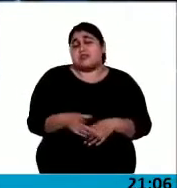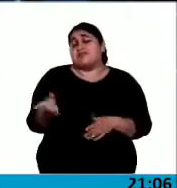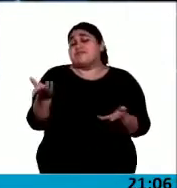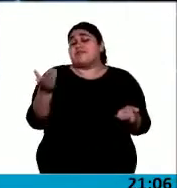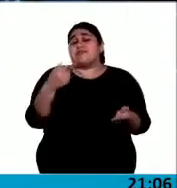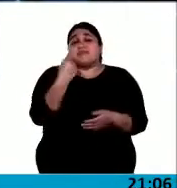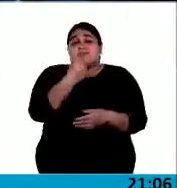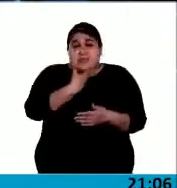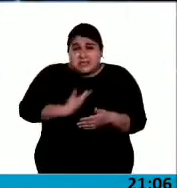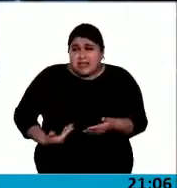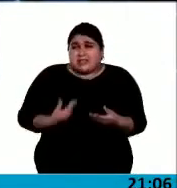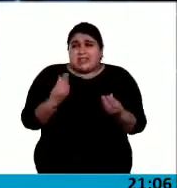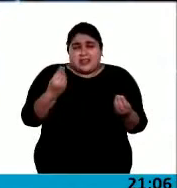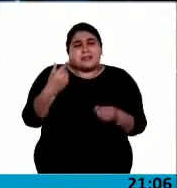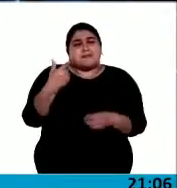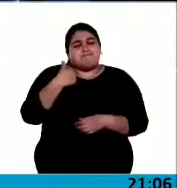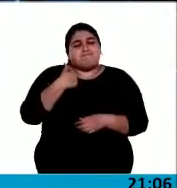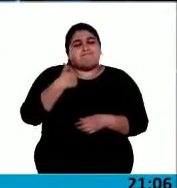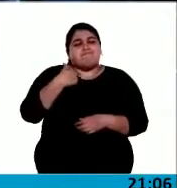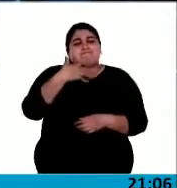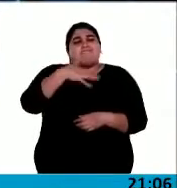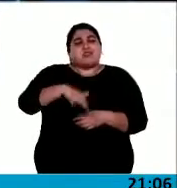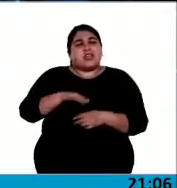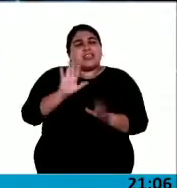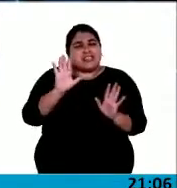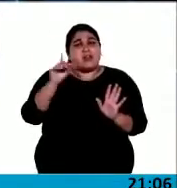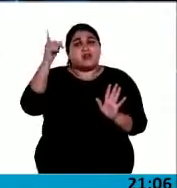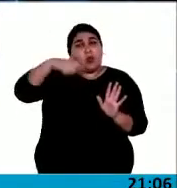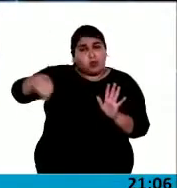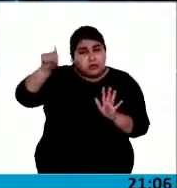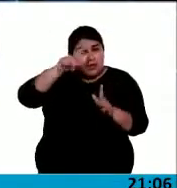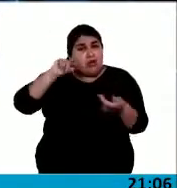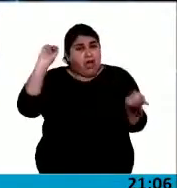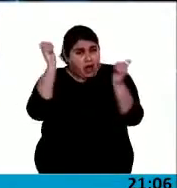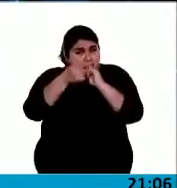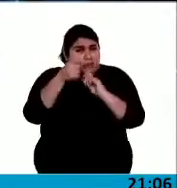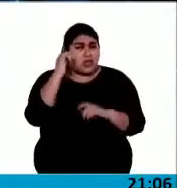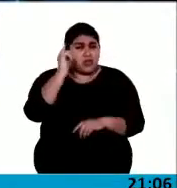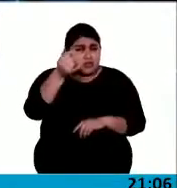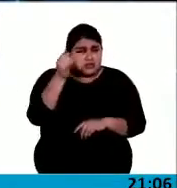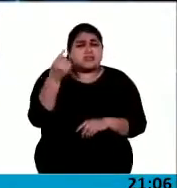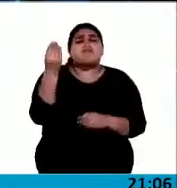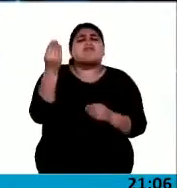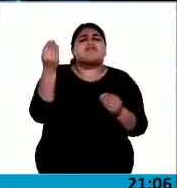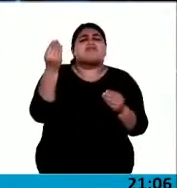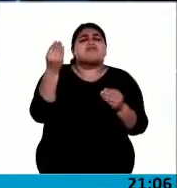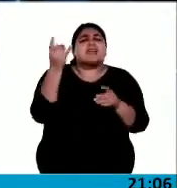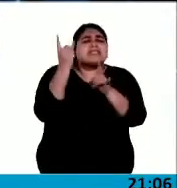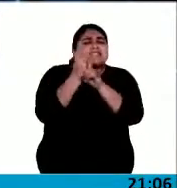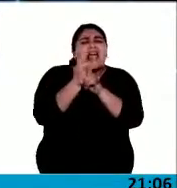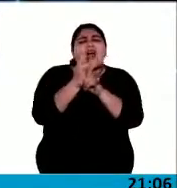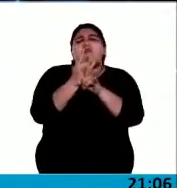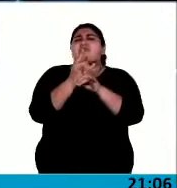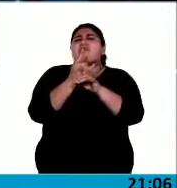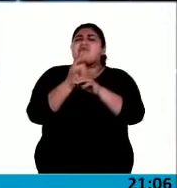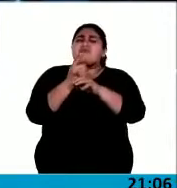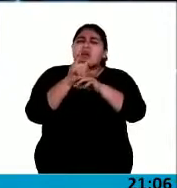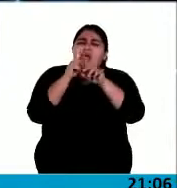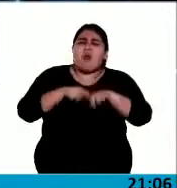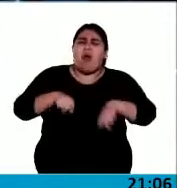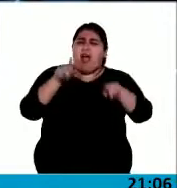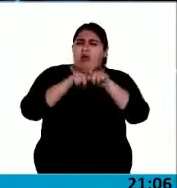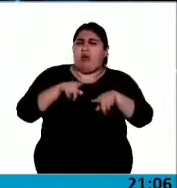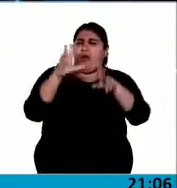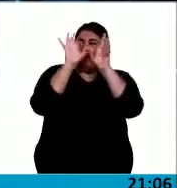presidente, estoy convencido que ustedes han cambiado una frase romántica y que a mí personalmente me gusta